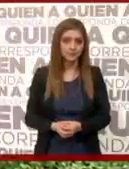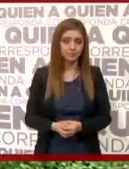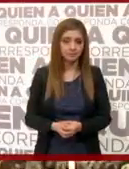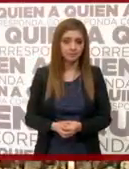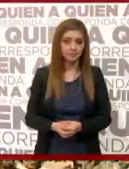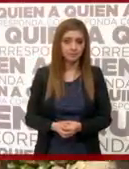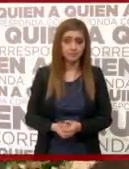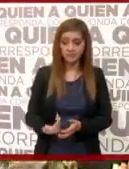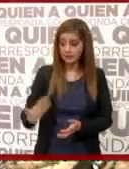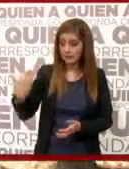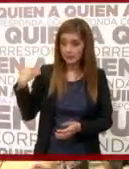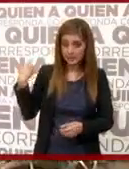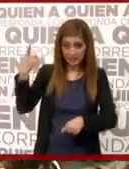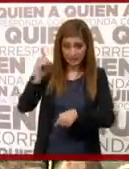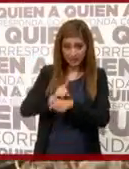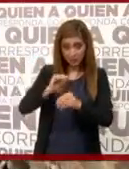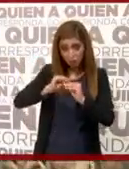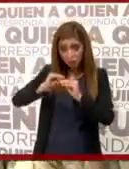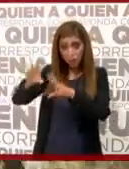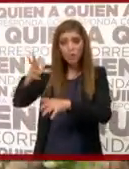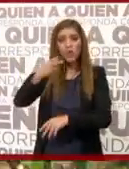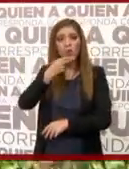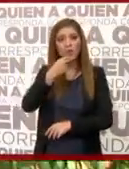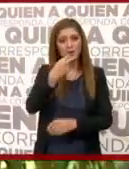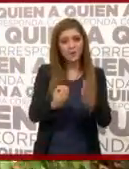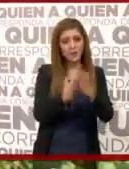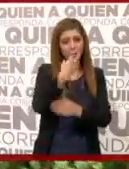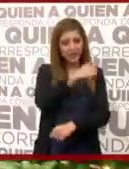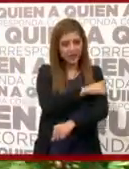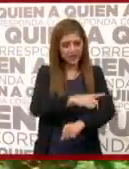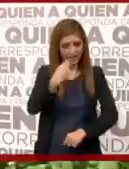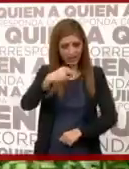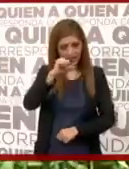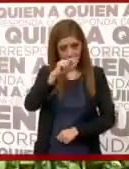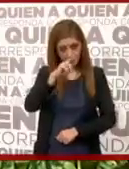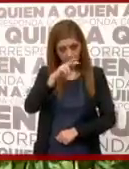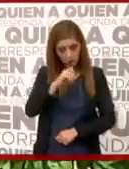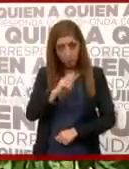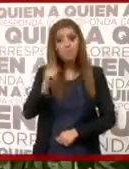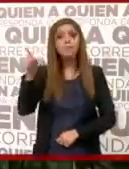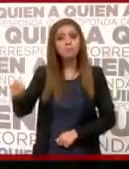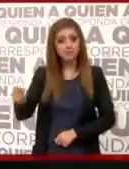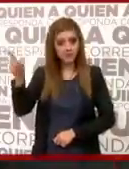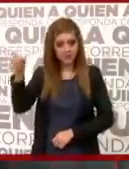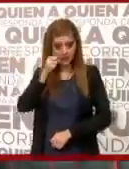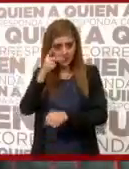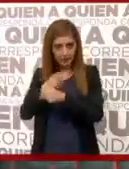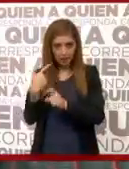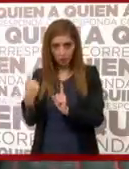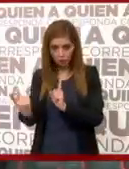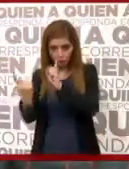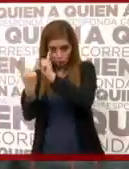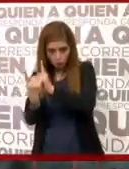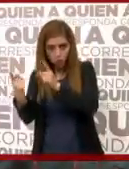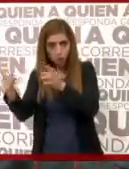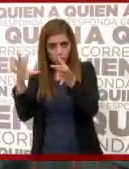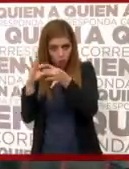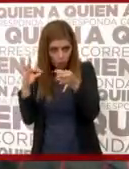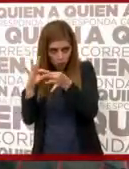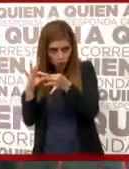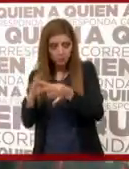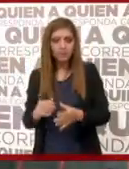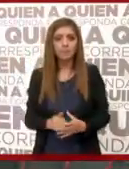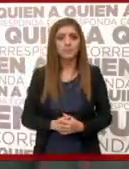fue realizada hace unos días al actual delegado Avelino Méndez Rangel. Me dieron audiencia con su secretaria particular.